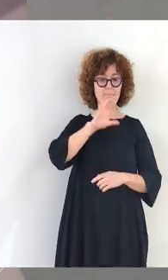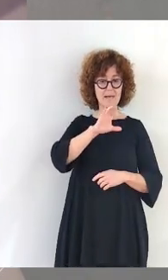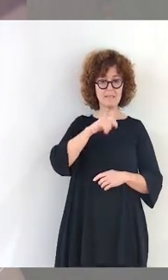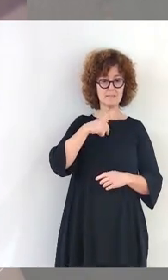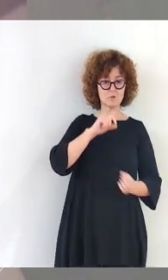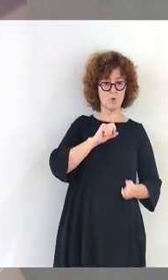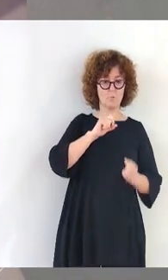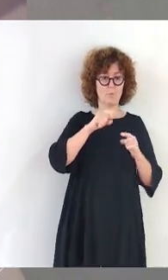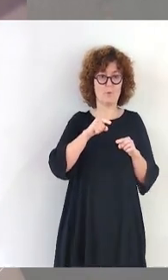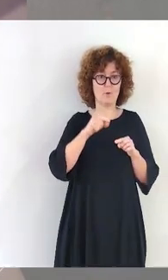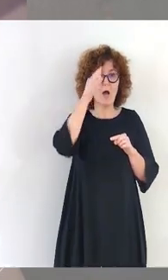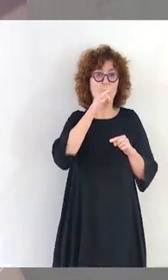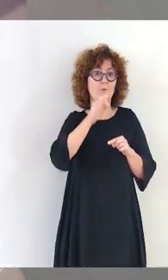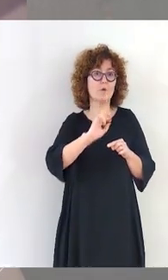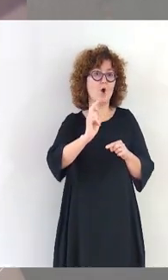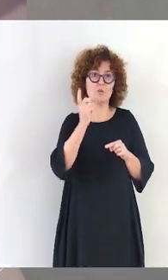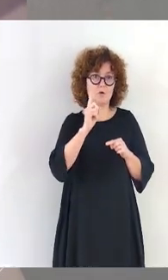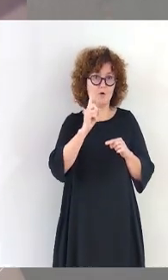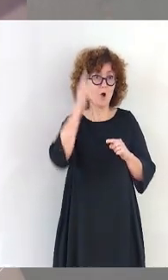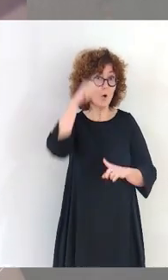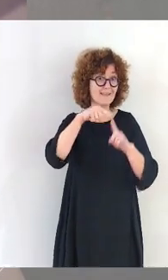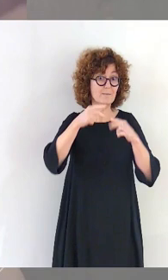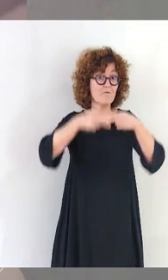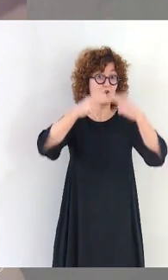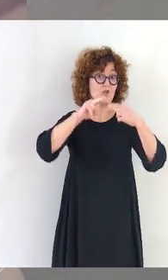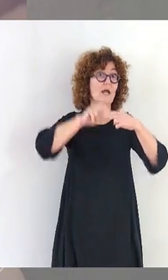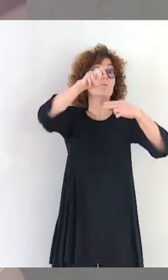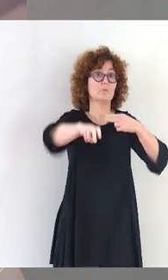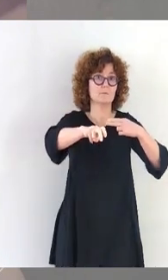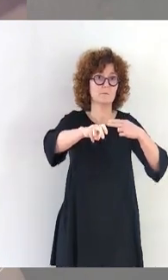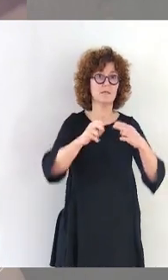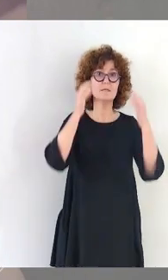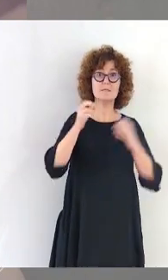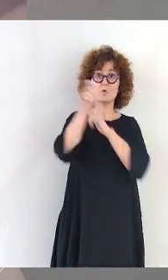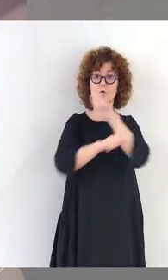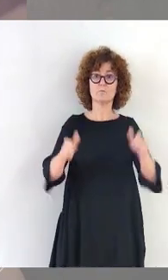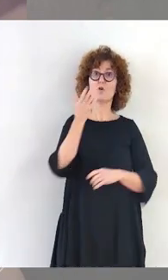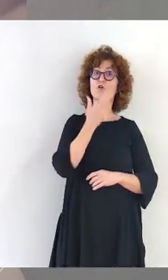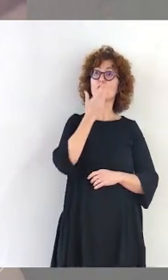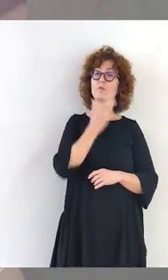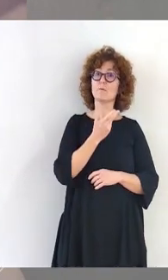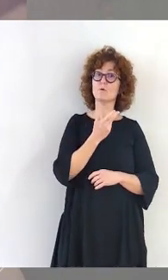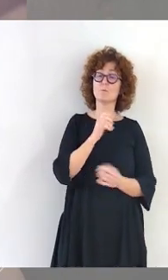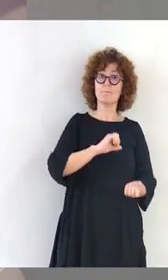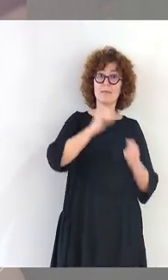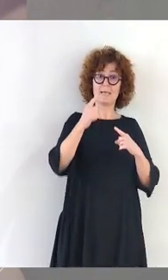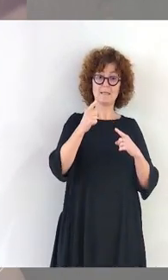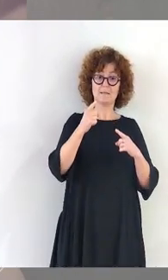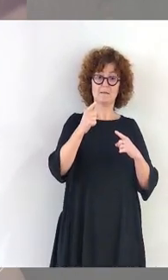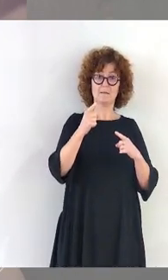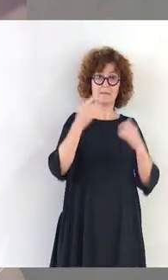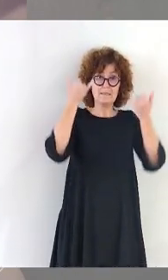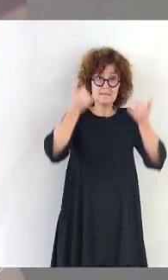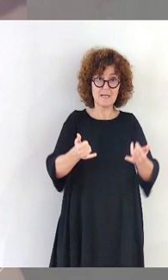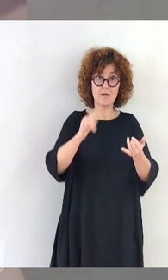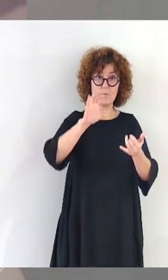y todos sabemos la diferencia todos los que conozcamos a alguien que sea migrante conocemos la diferencia entre llegar a un país como migrante